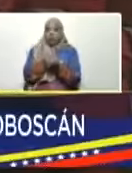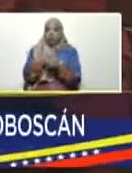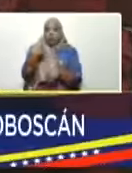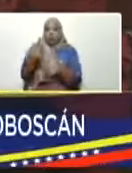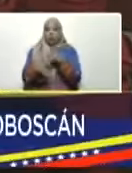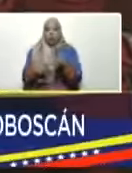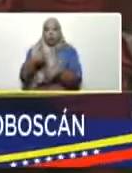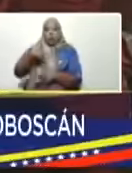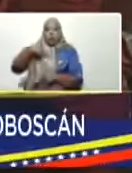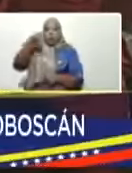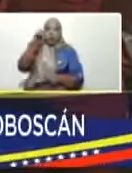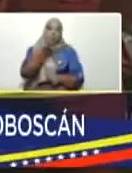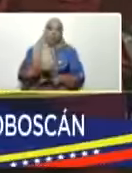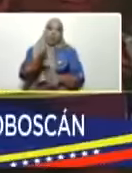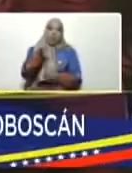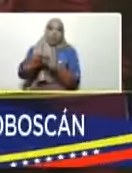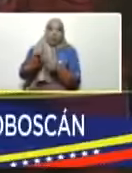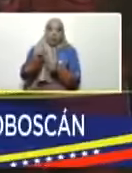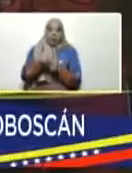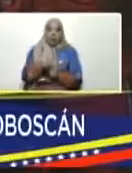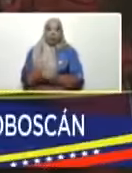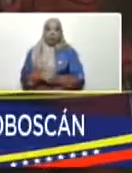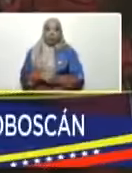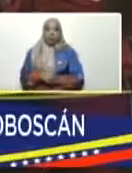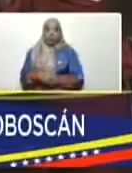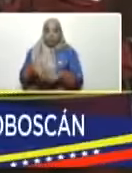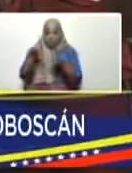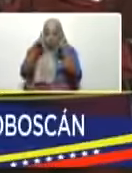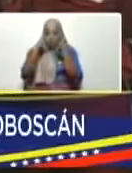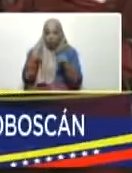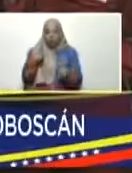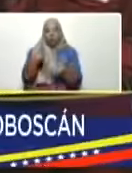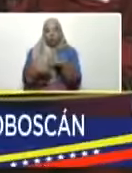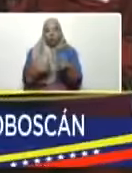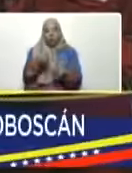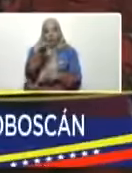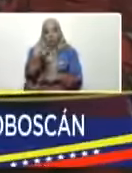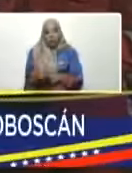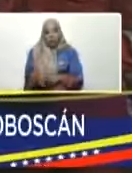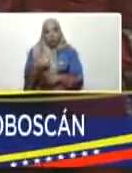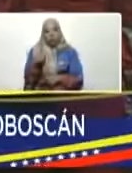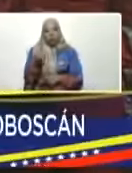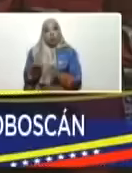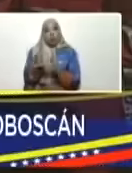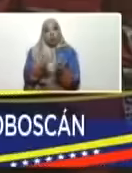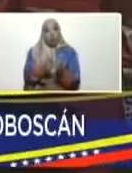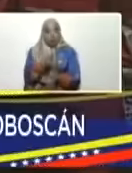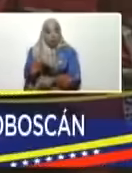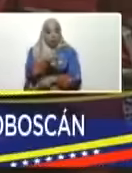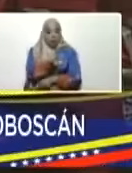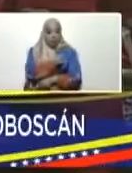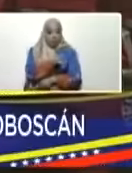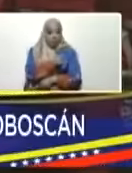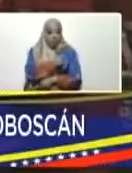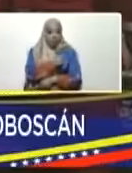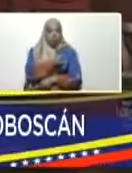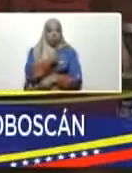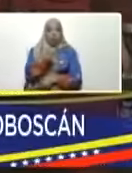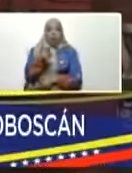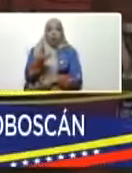explicaba al pueblo de Maracaibo. Una profecía que me hicieron unos pastores evangélicos en el 2022, que me